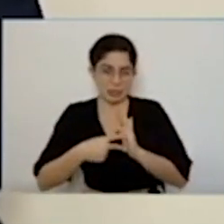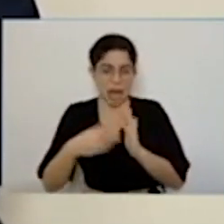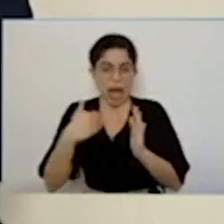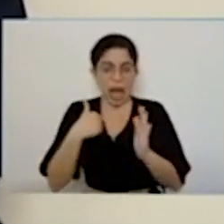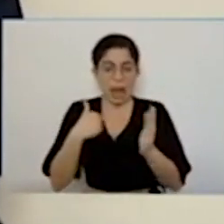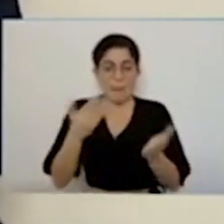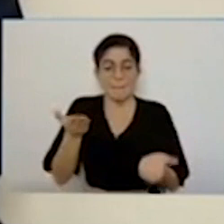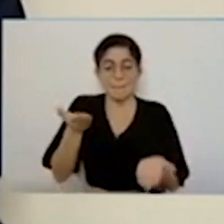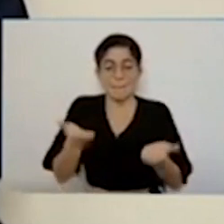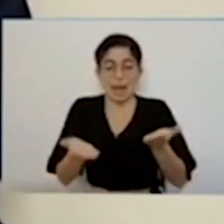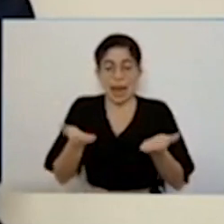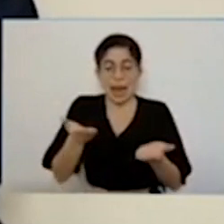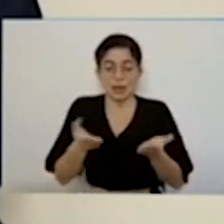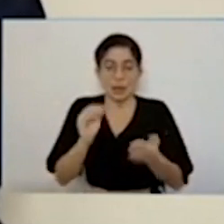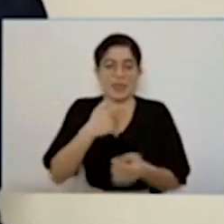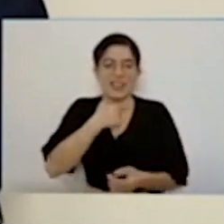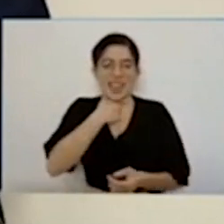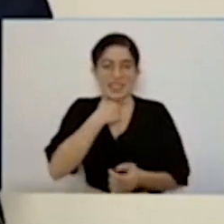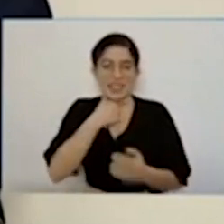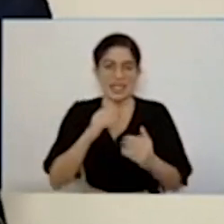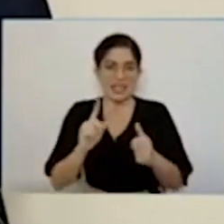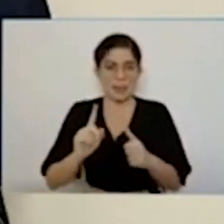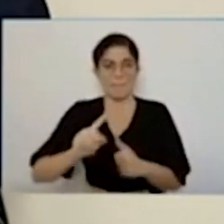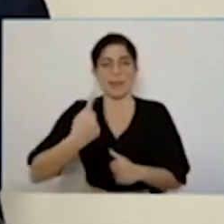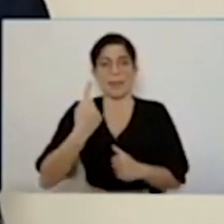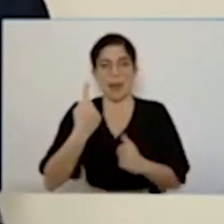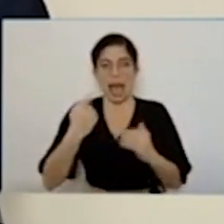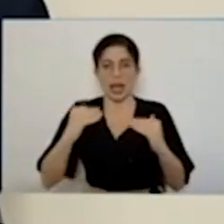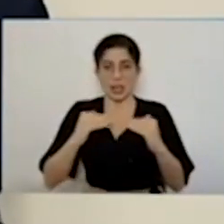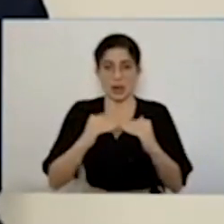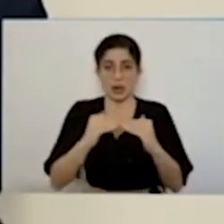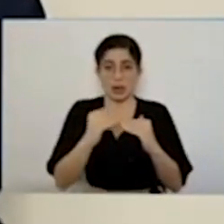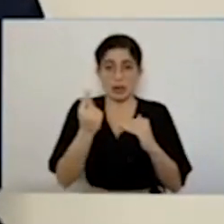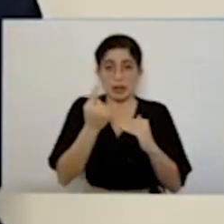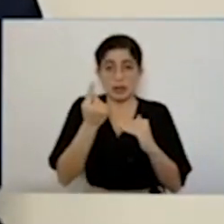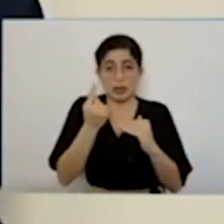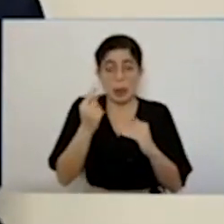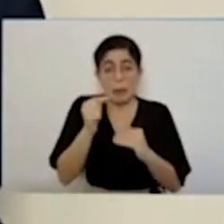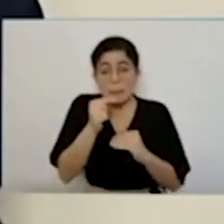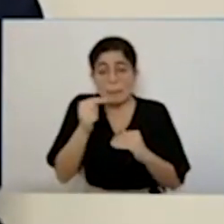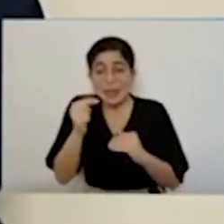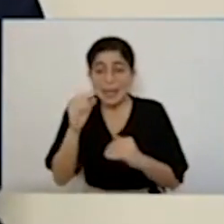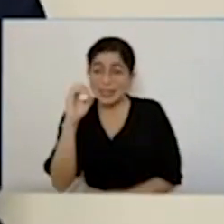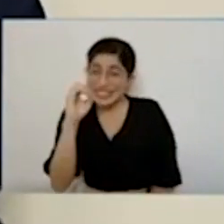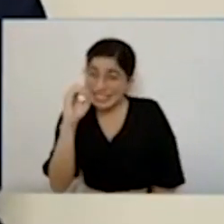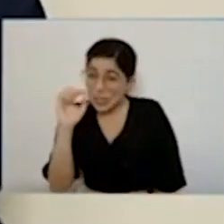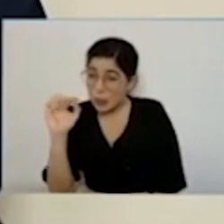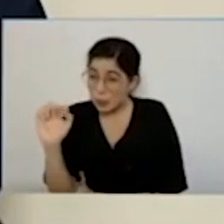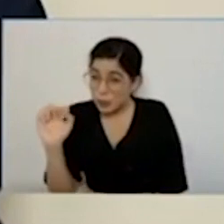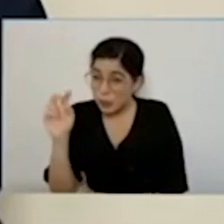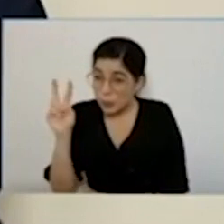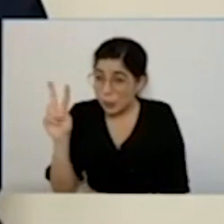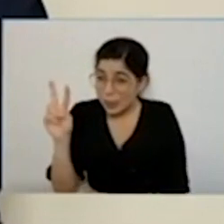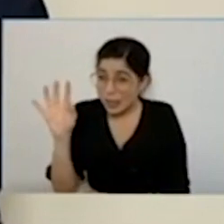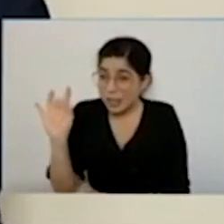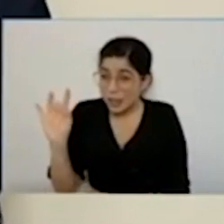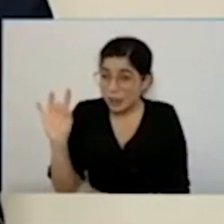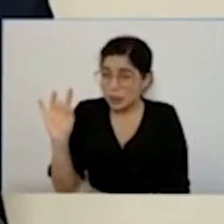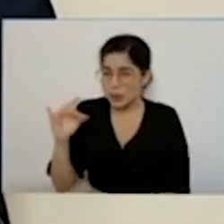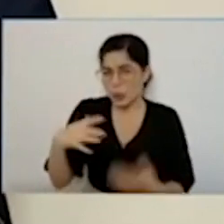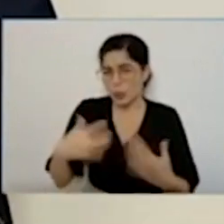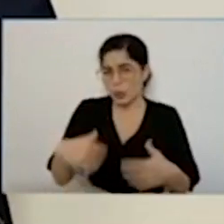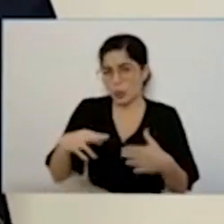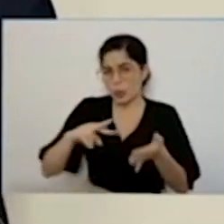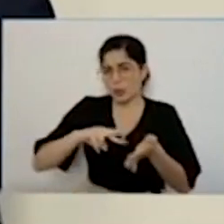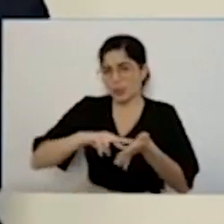balance primario, un déficit primario de tan solo un menos 0,28, significa que